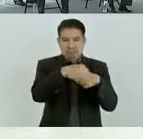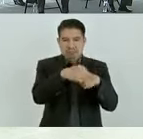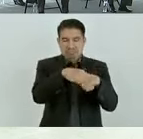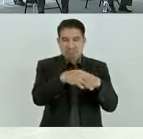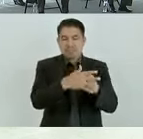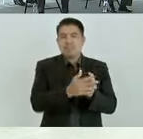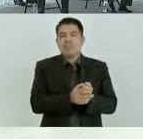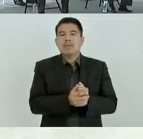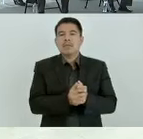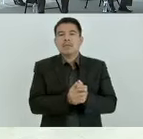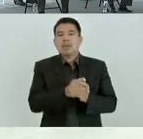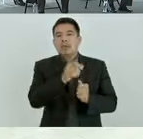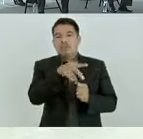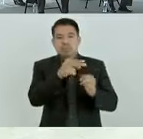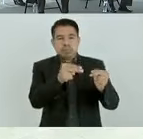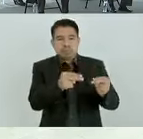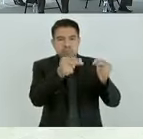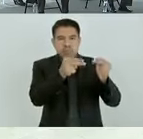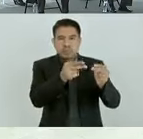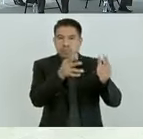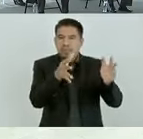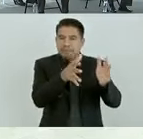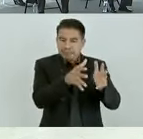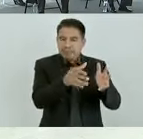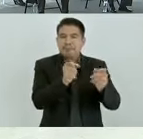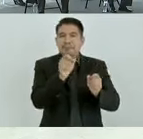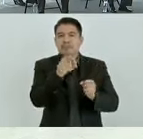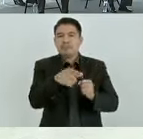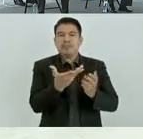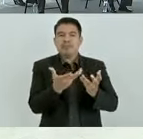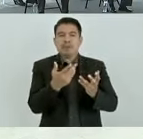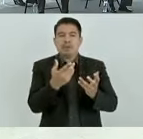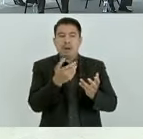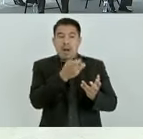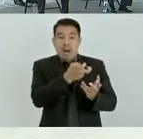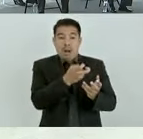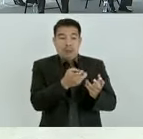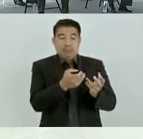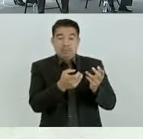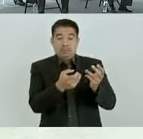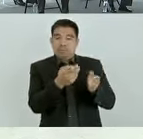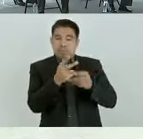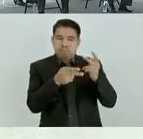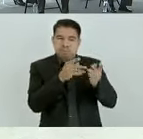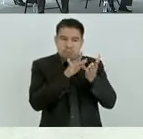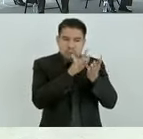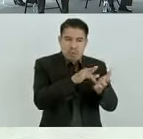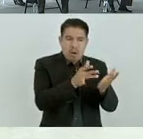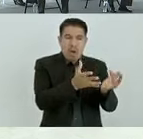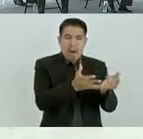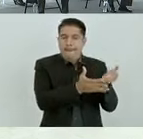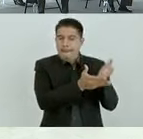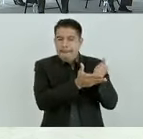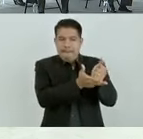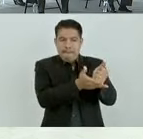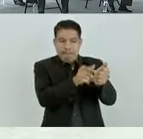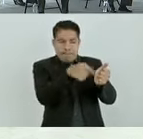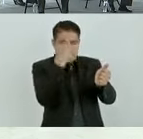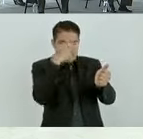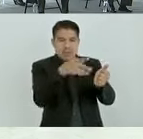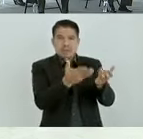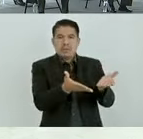para pequeñas empresas. Esto ayudó mucho a que